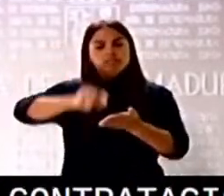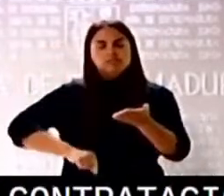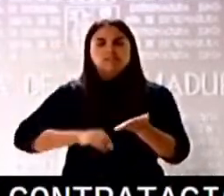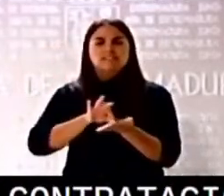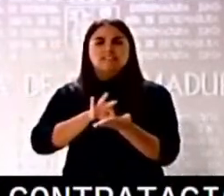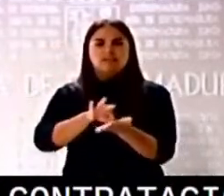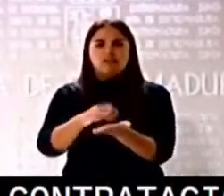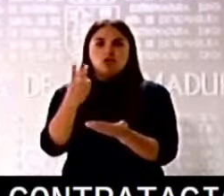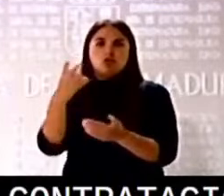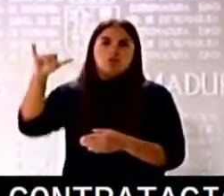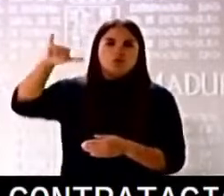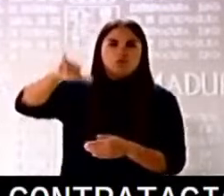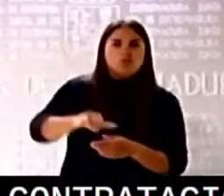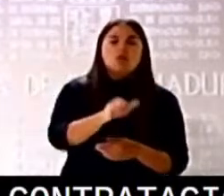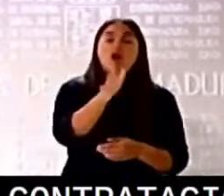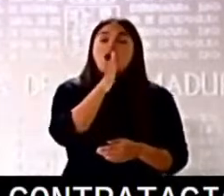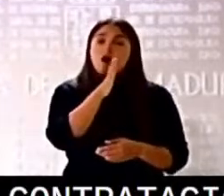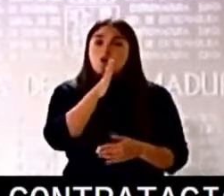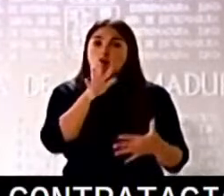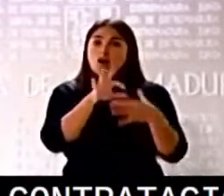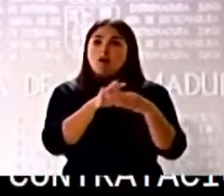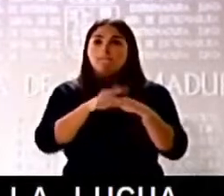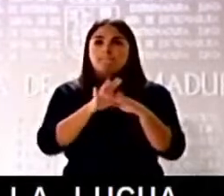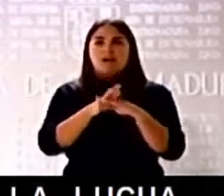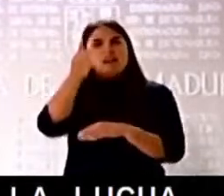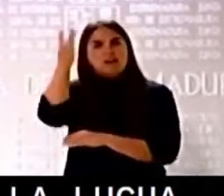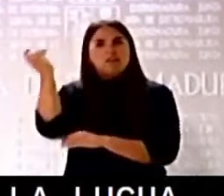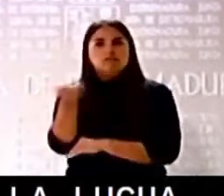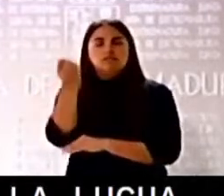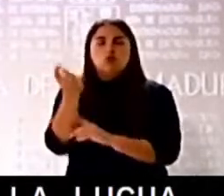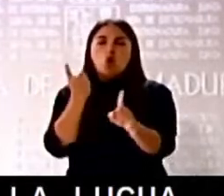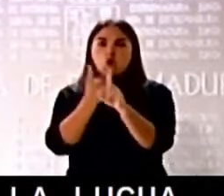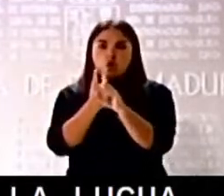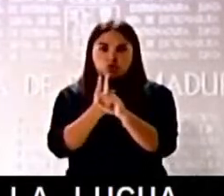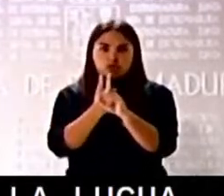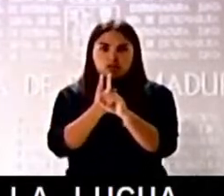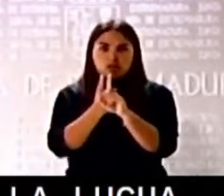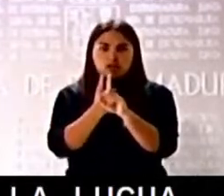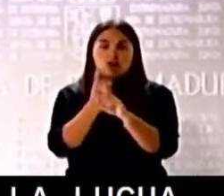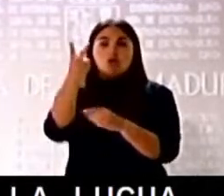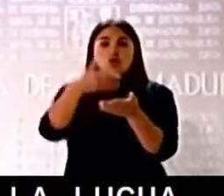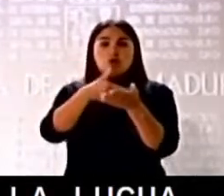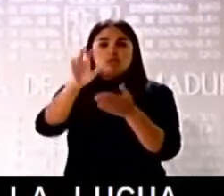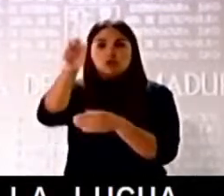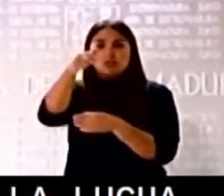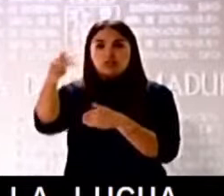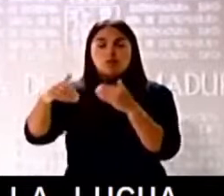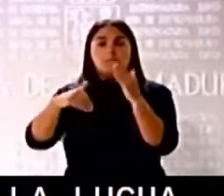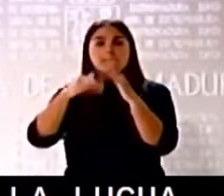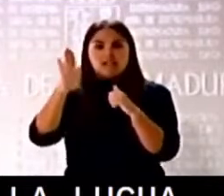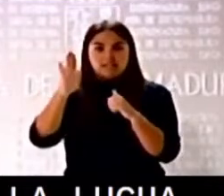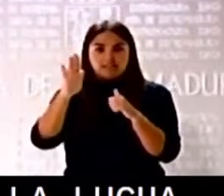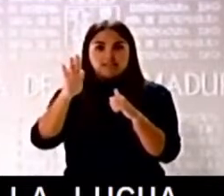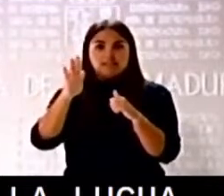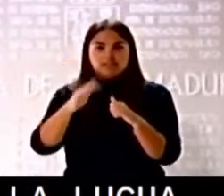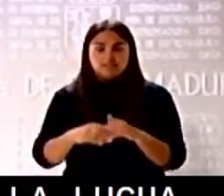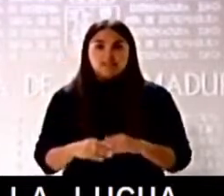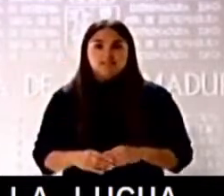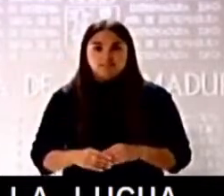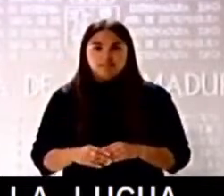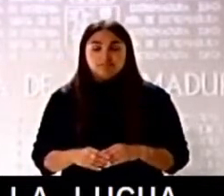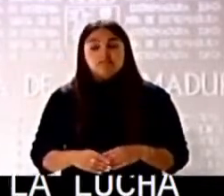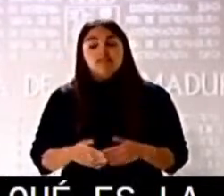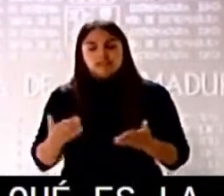servicio de 2 aviones anfibios en la lucha contra incendios por más de 2 millones de euros, que es